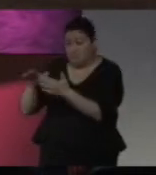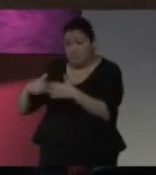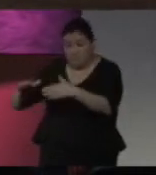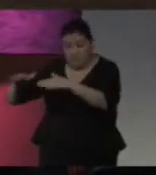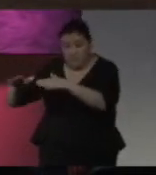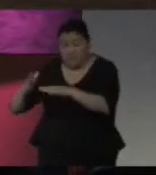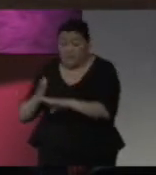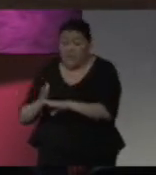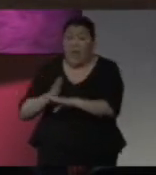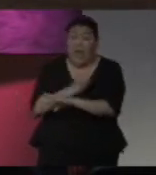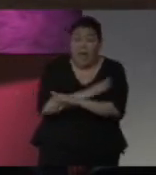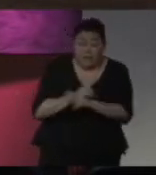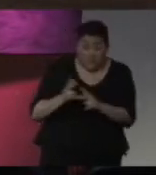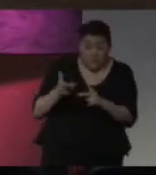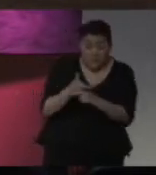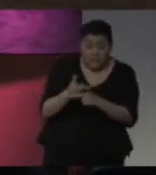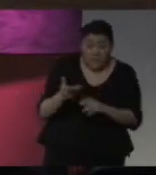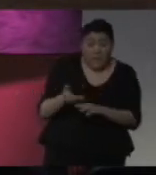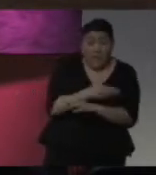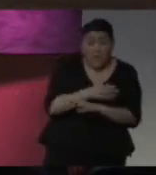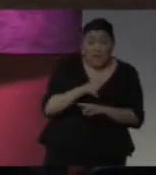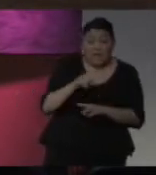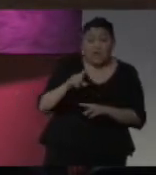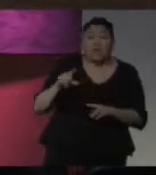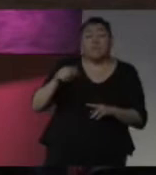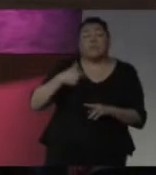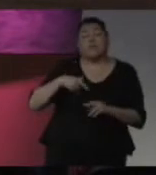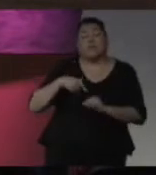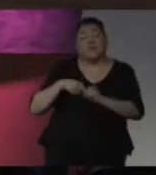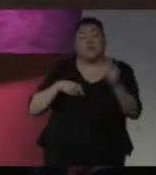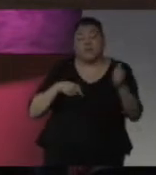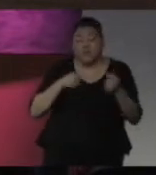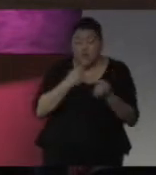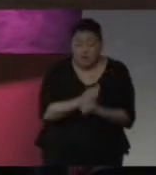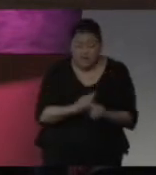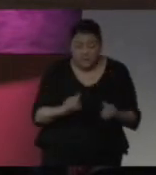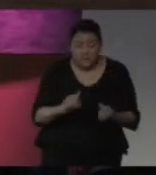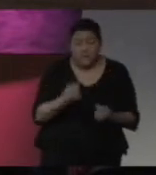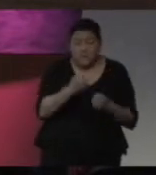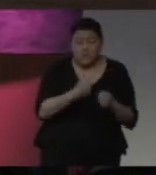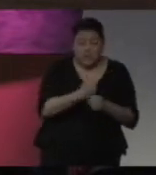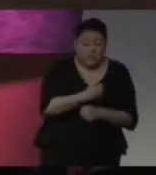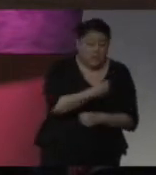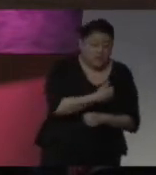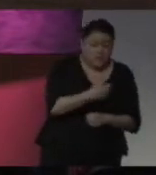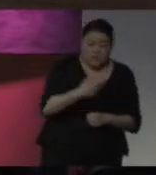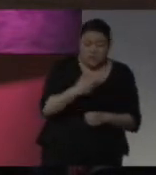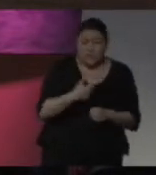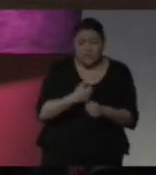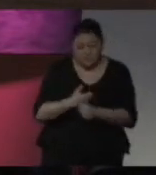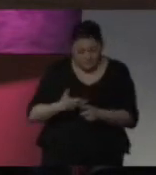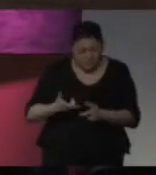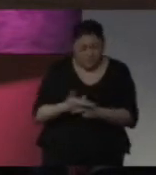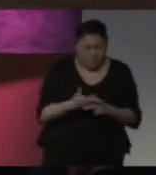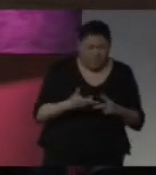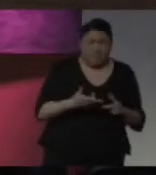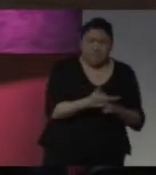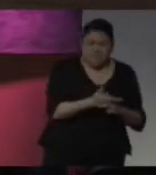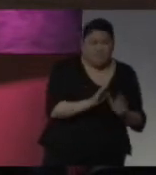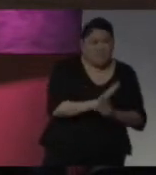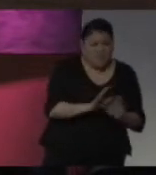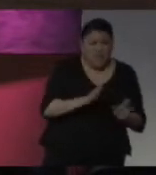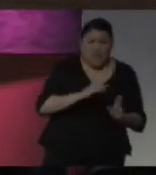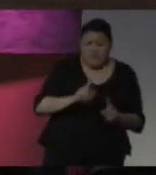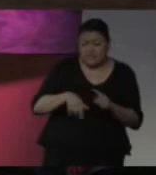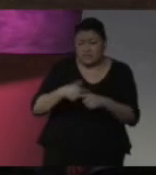ejecuciones extrajudiciales, había ya ocurrido el asesinato de niños de 6 y 8 años. Uno puede ir examinando y